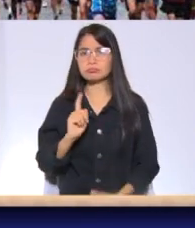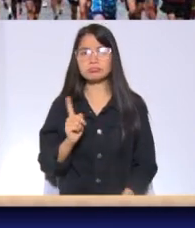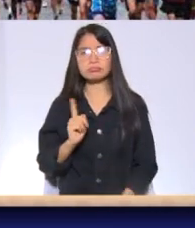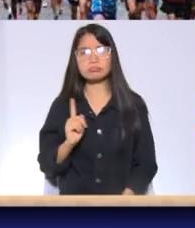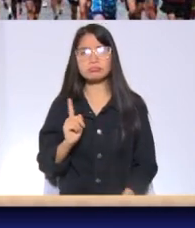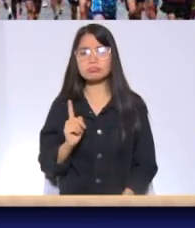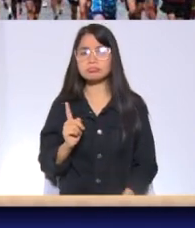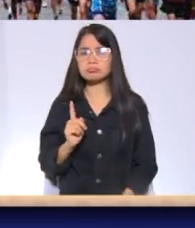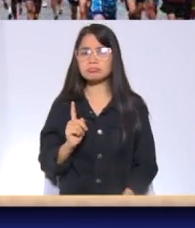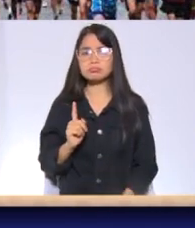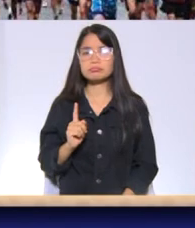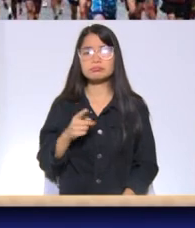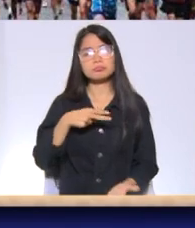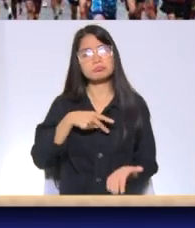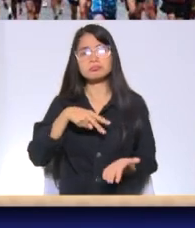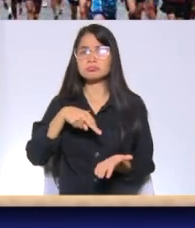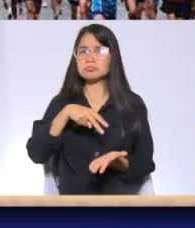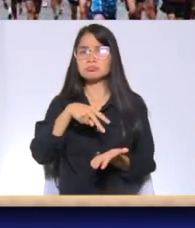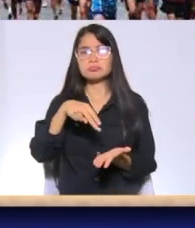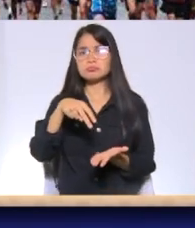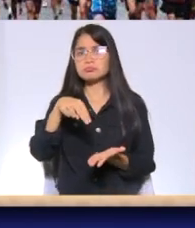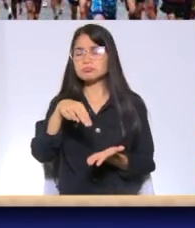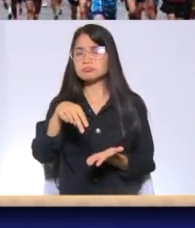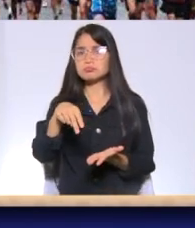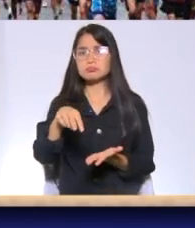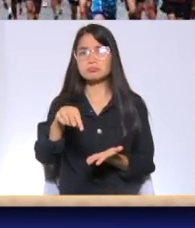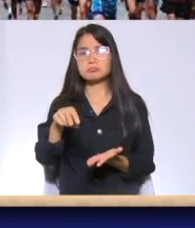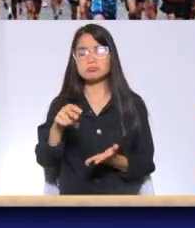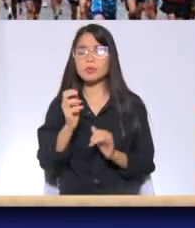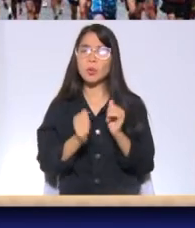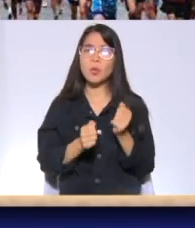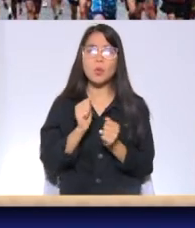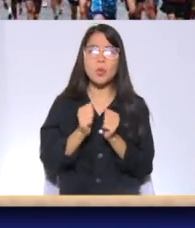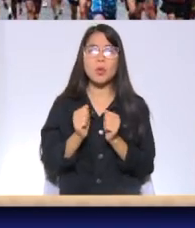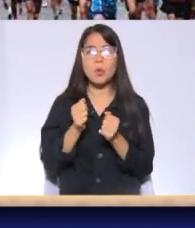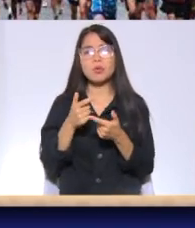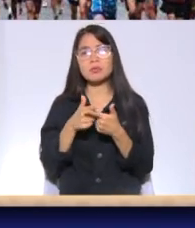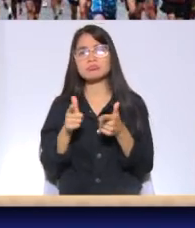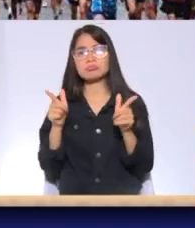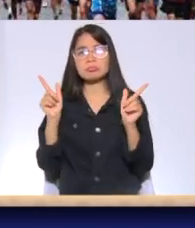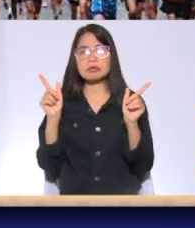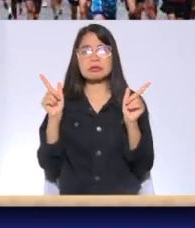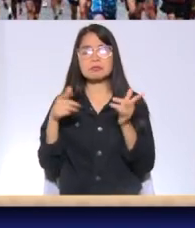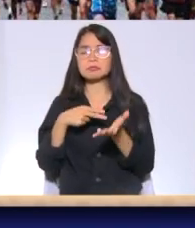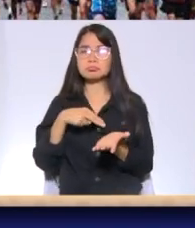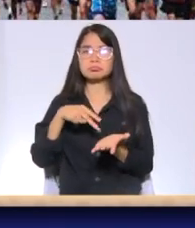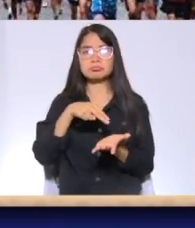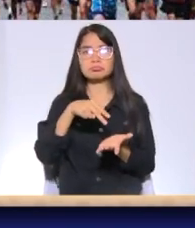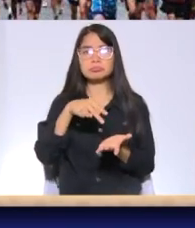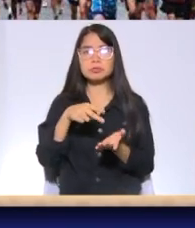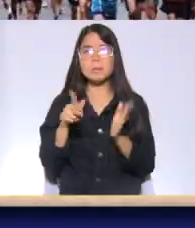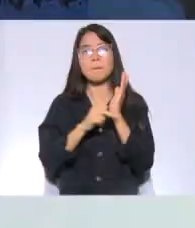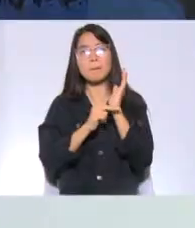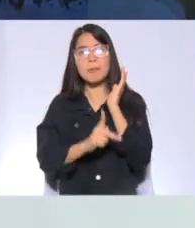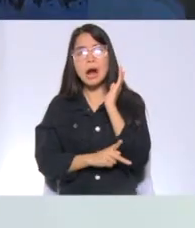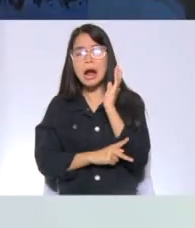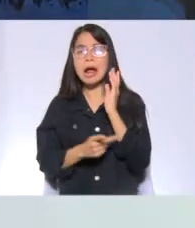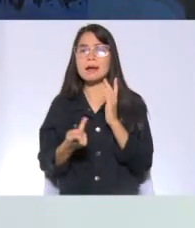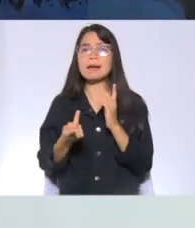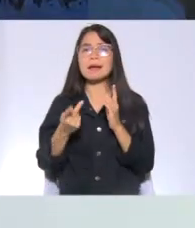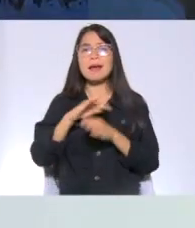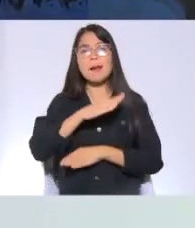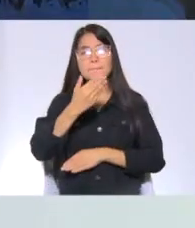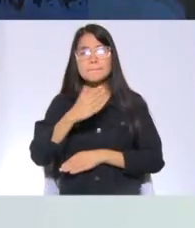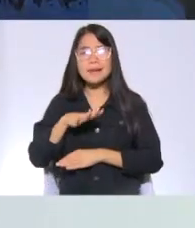alcanza con salir a correr a aire libre, por la calle, por la playa, en un parque. Aunque es, digamos,